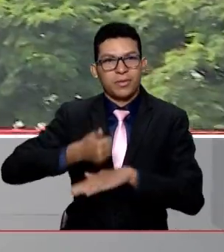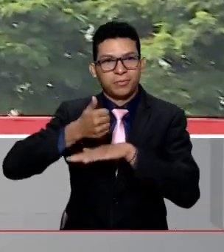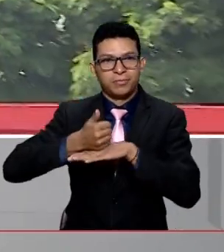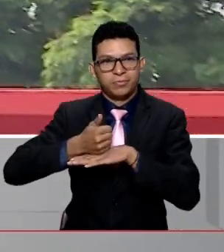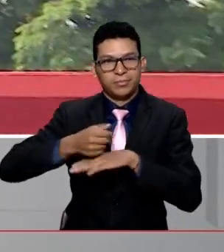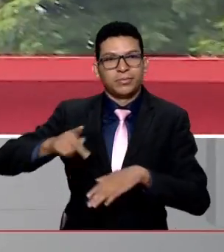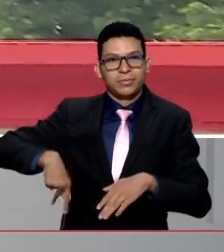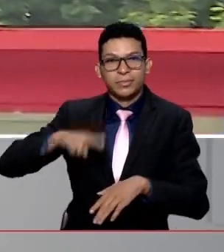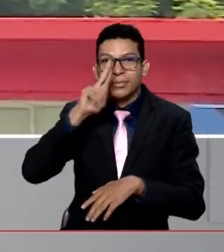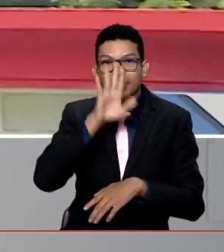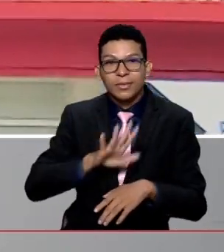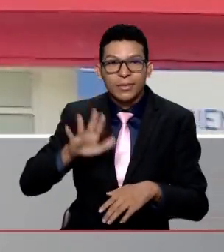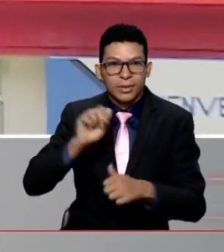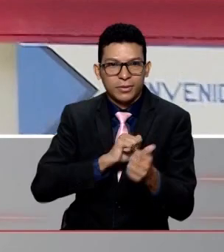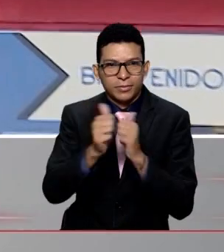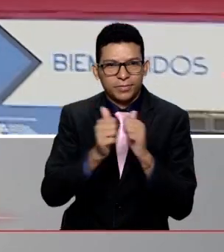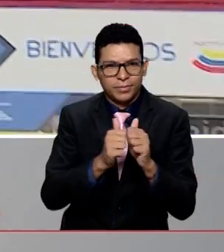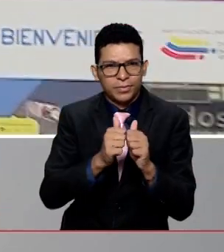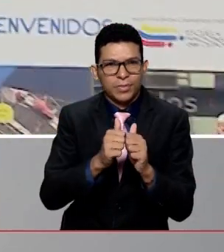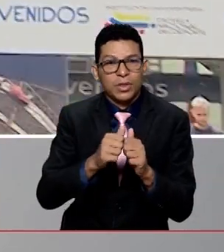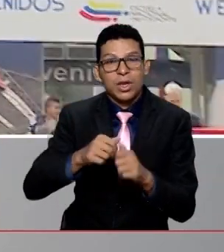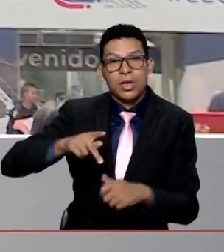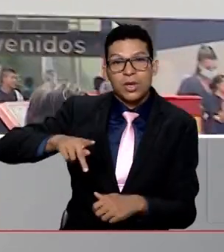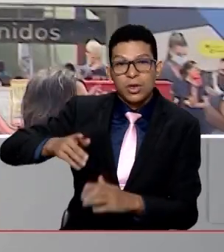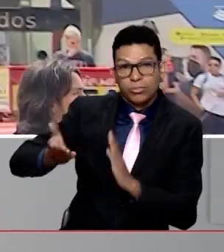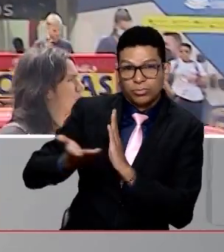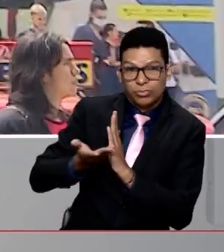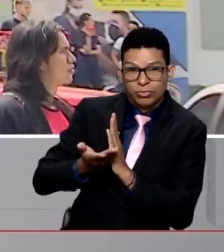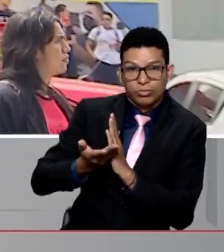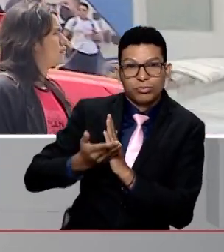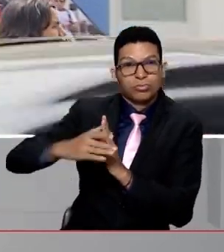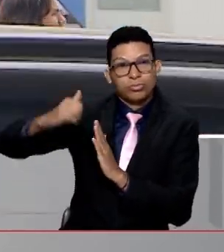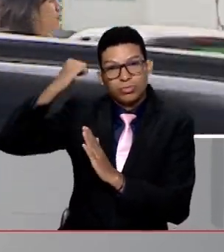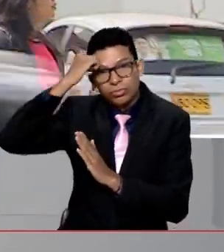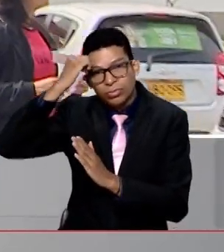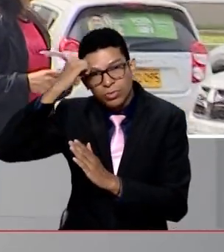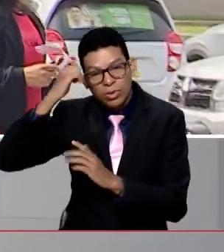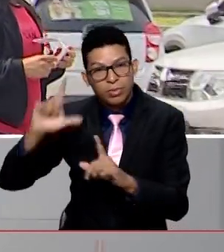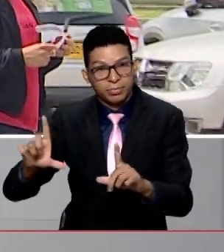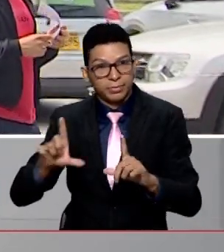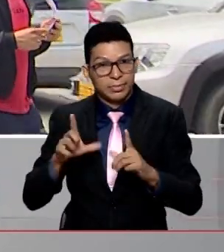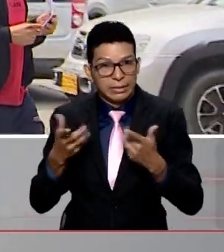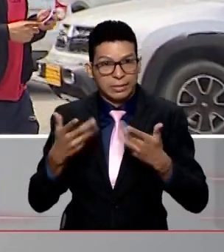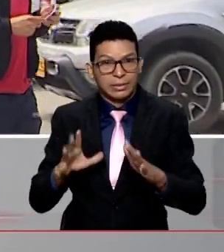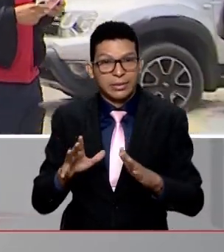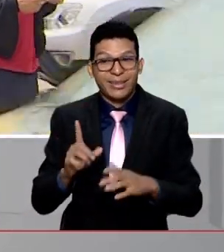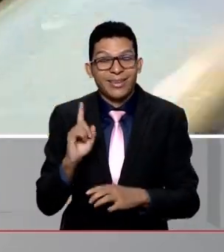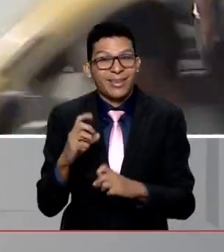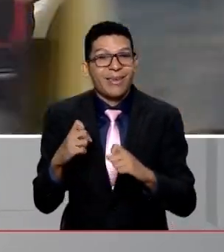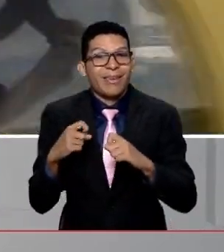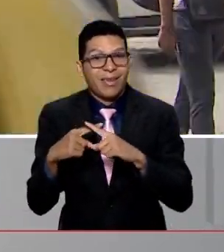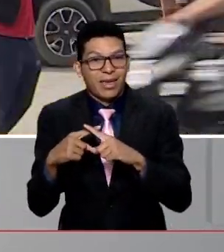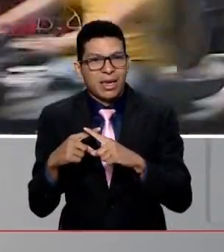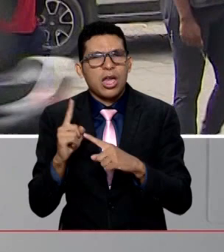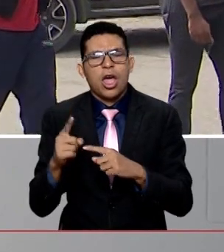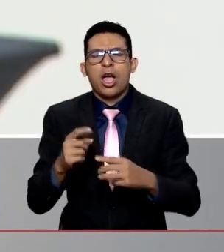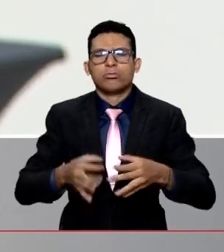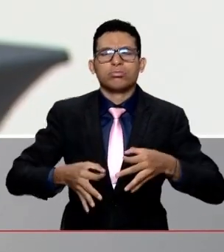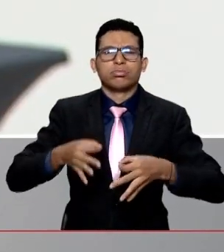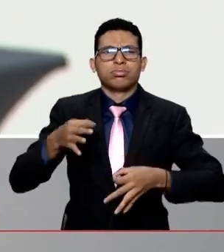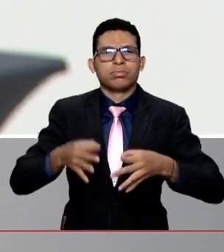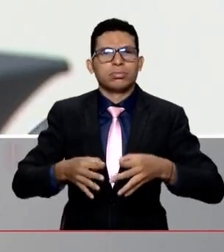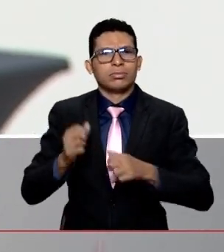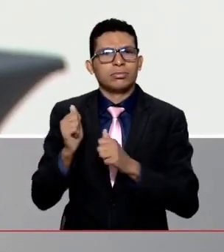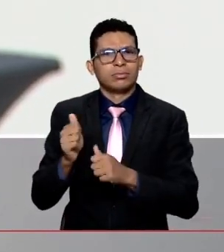cesan. Estudiantes, docentes y egresados aseguran que la ex vicerrectora actuó como juez y parte en